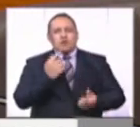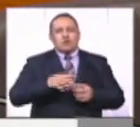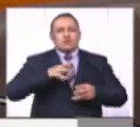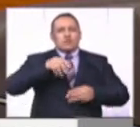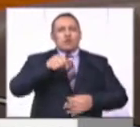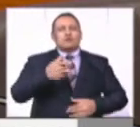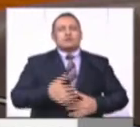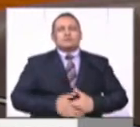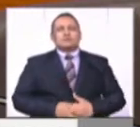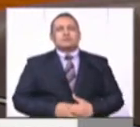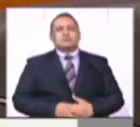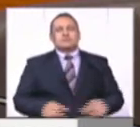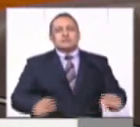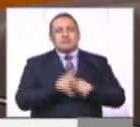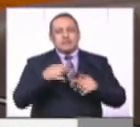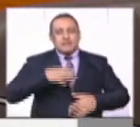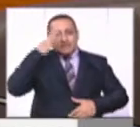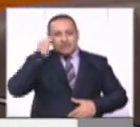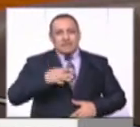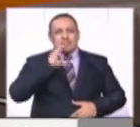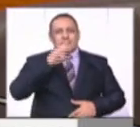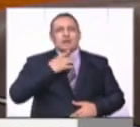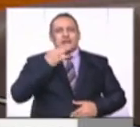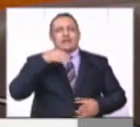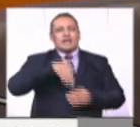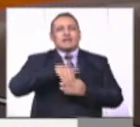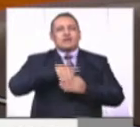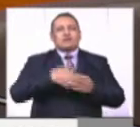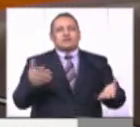limón y hay que creerle y hay que elegirlo